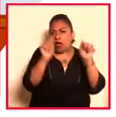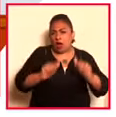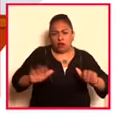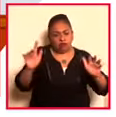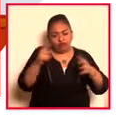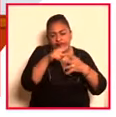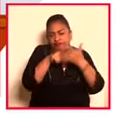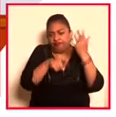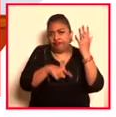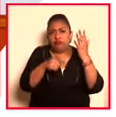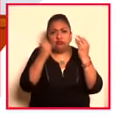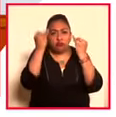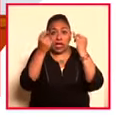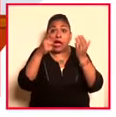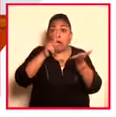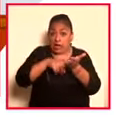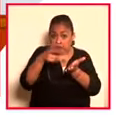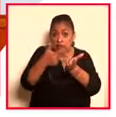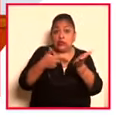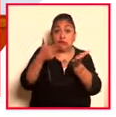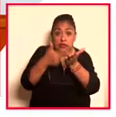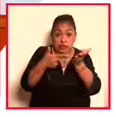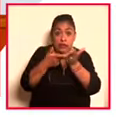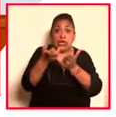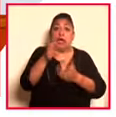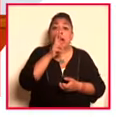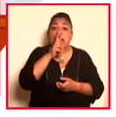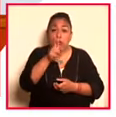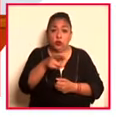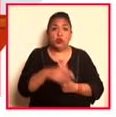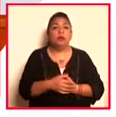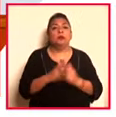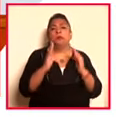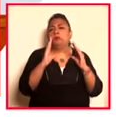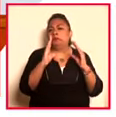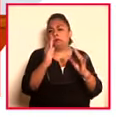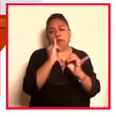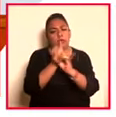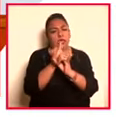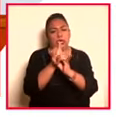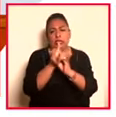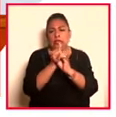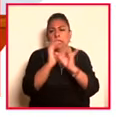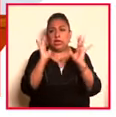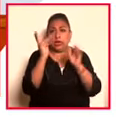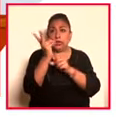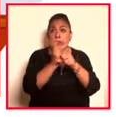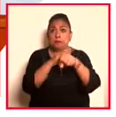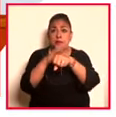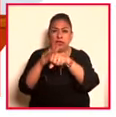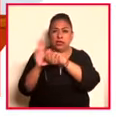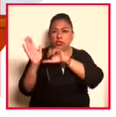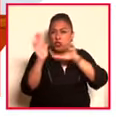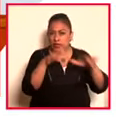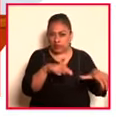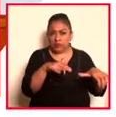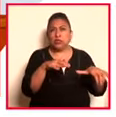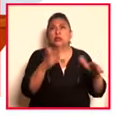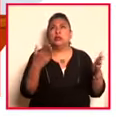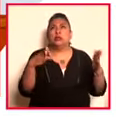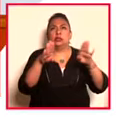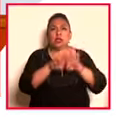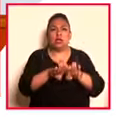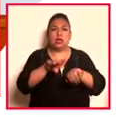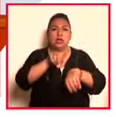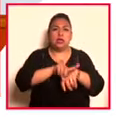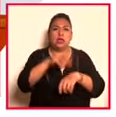que surgirán de un taller. Se imparte de manera virtual. La convocatoria de inscripción cierra el 10